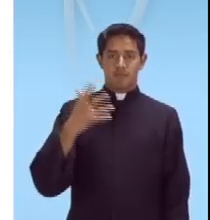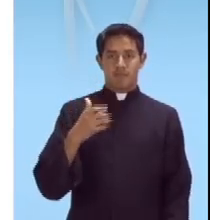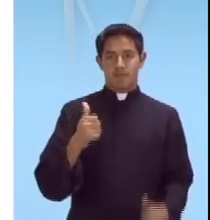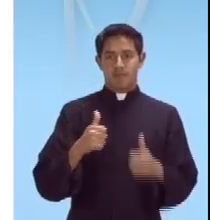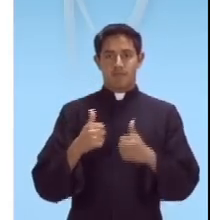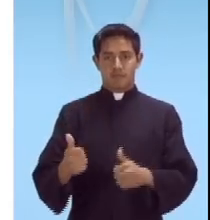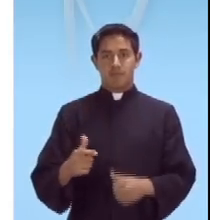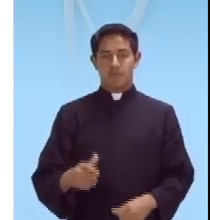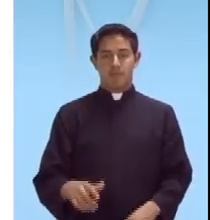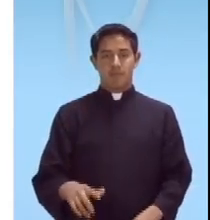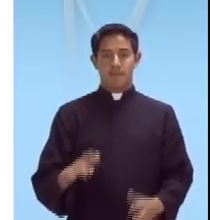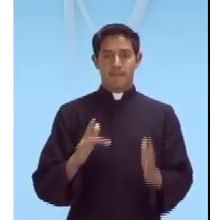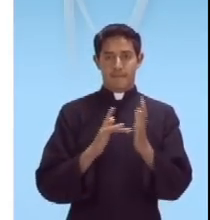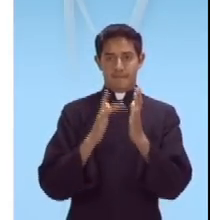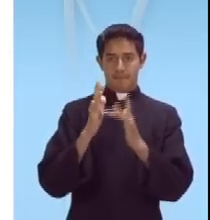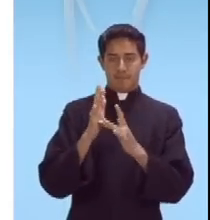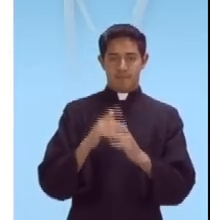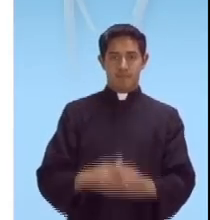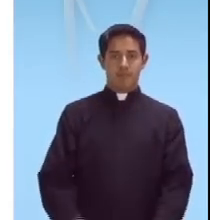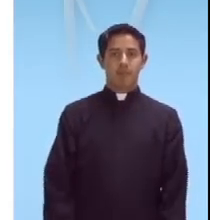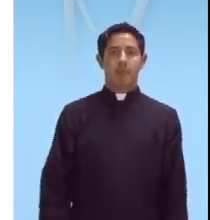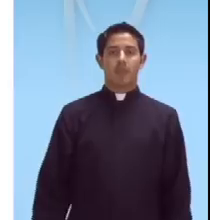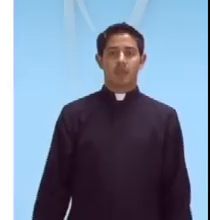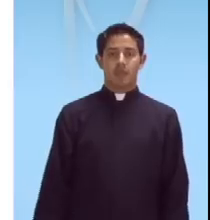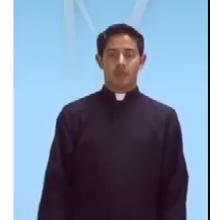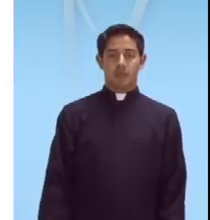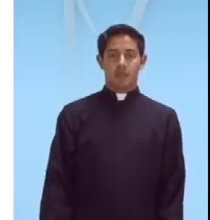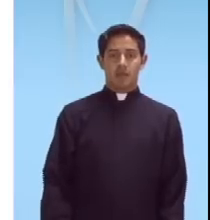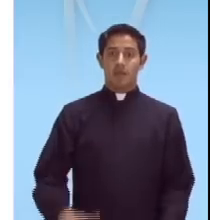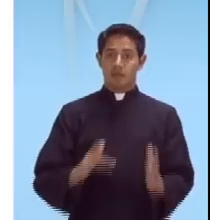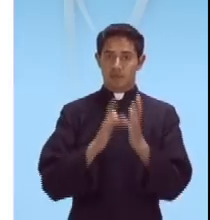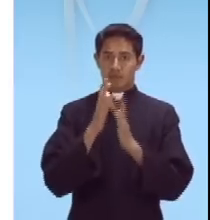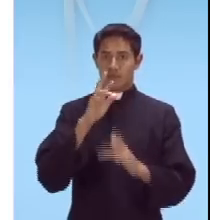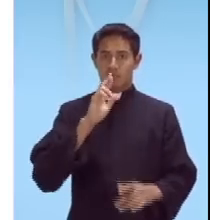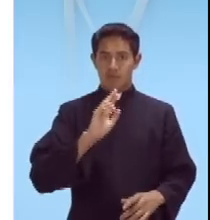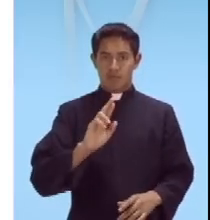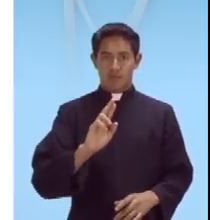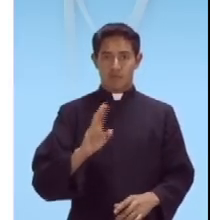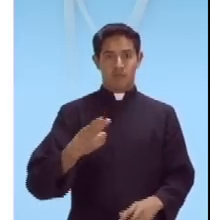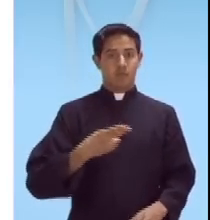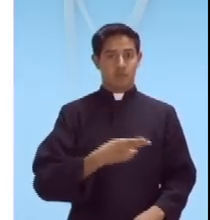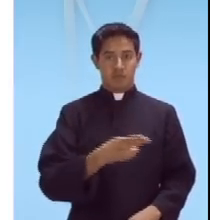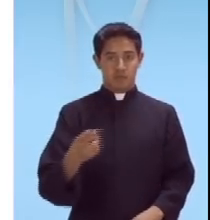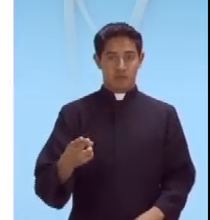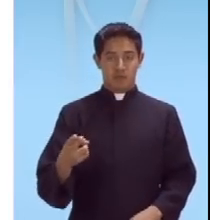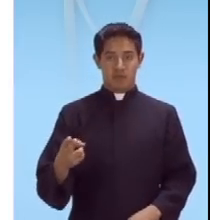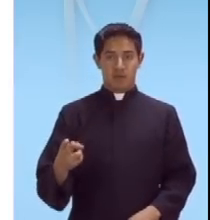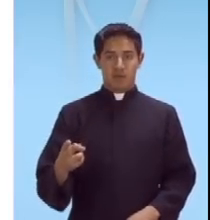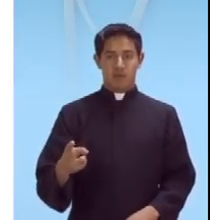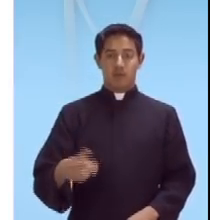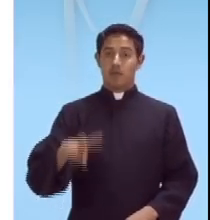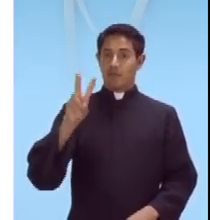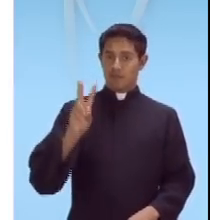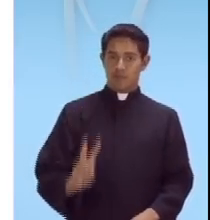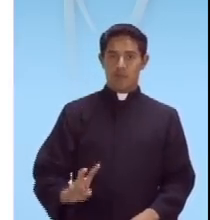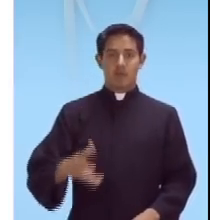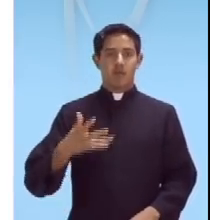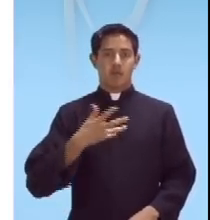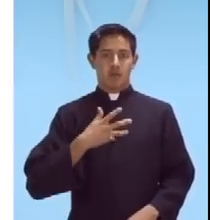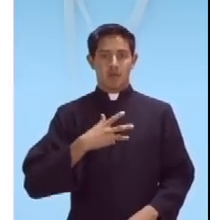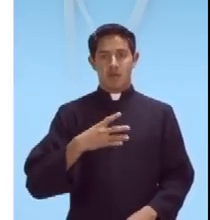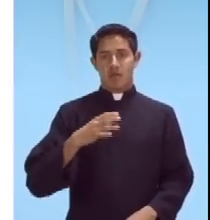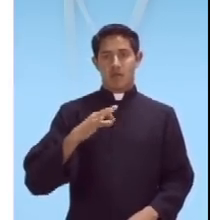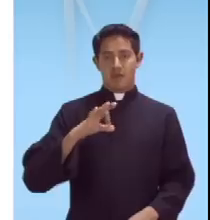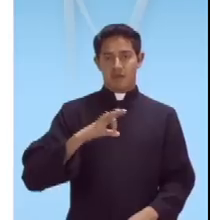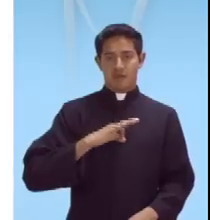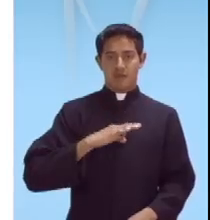con estas palabras. Si tuvieras fe, si tuvieran fe como un granito de mostaza, le dirían a